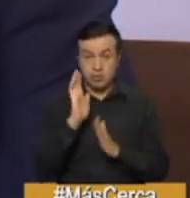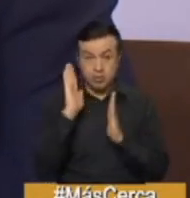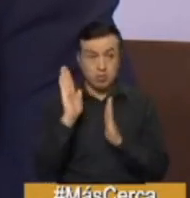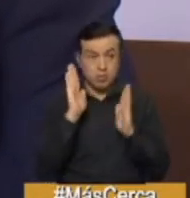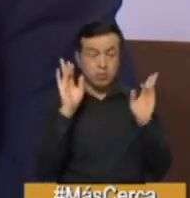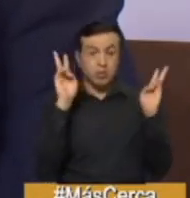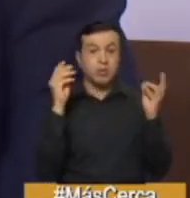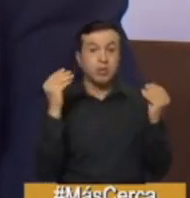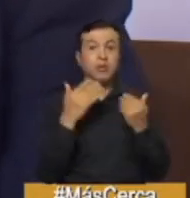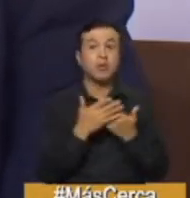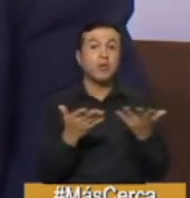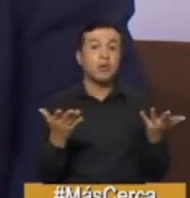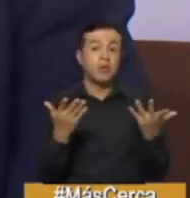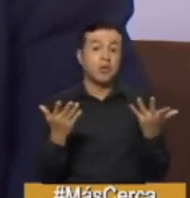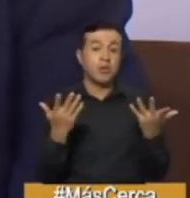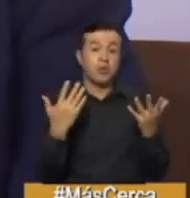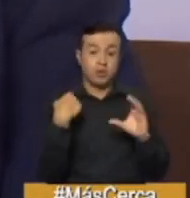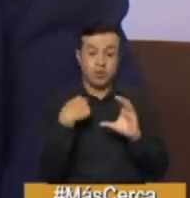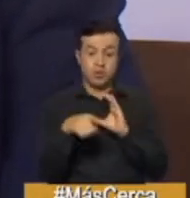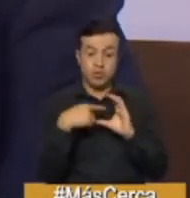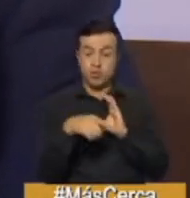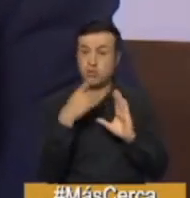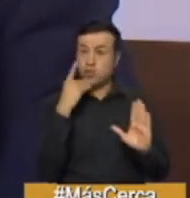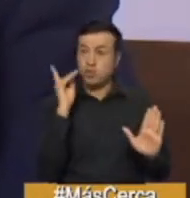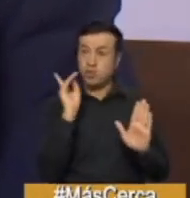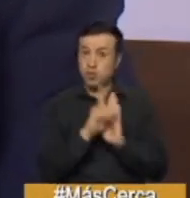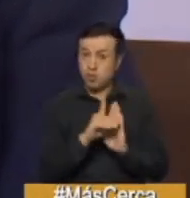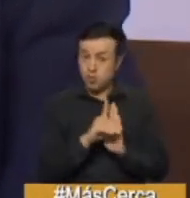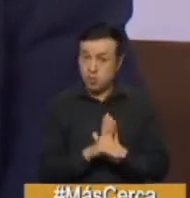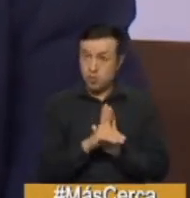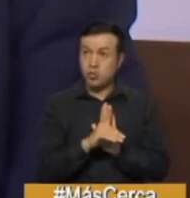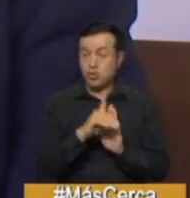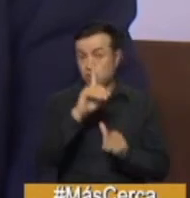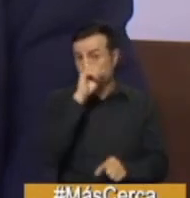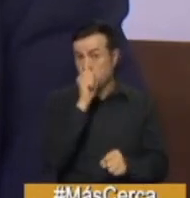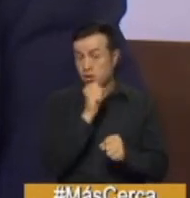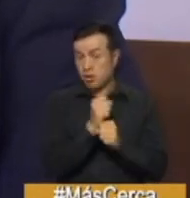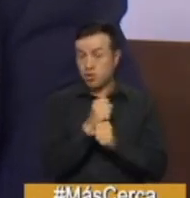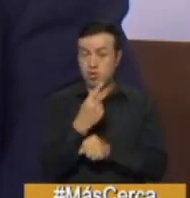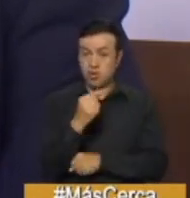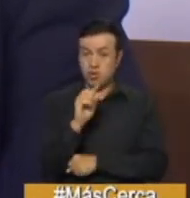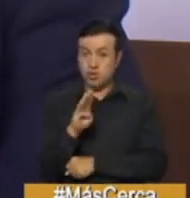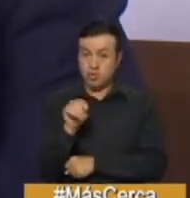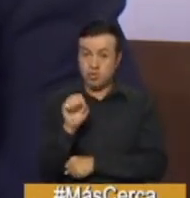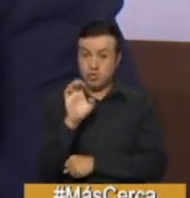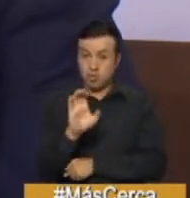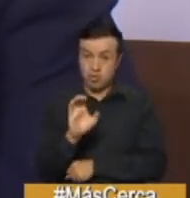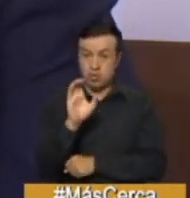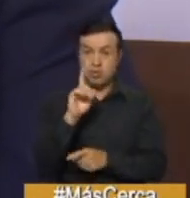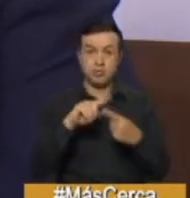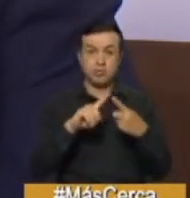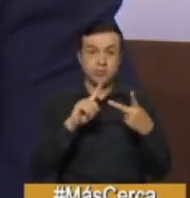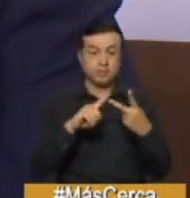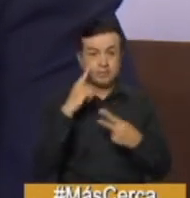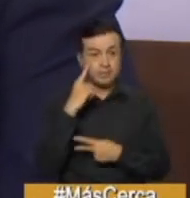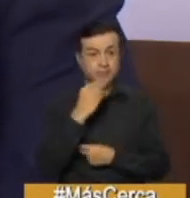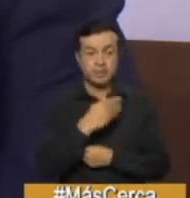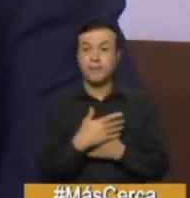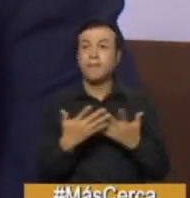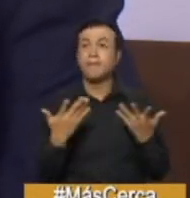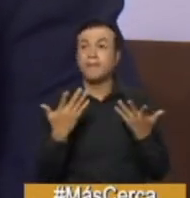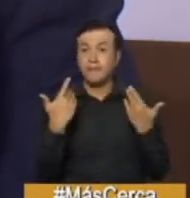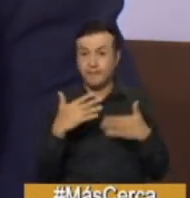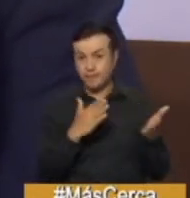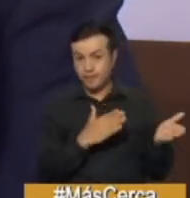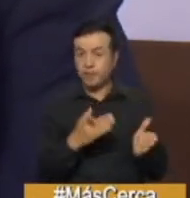hacerlo también a través del correo electrónico denuncias trabajo puntogov punto s a través del sistema único de trabajo en también existe un